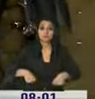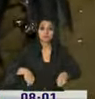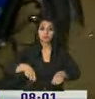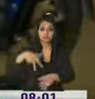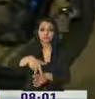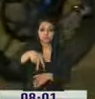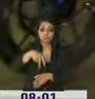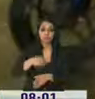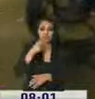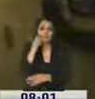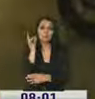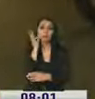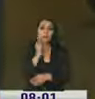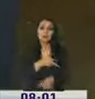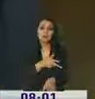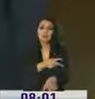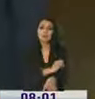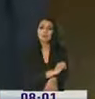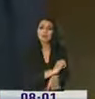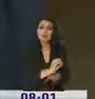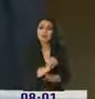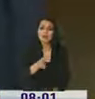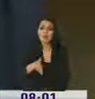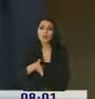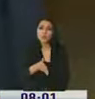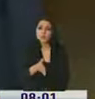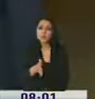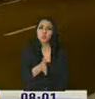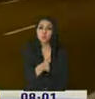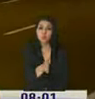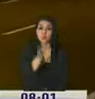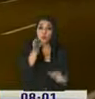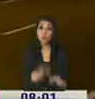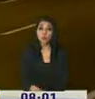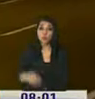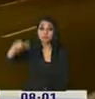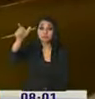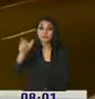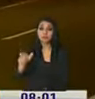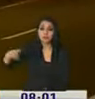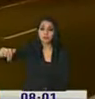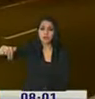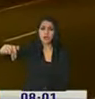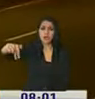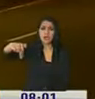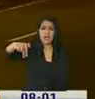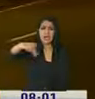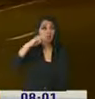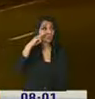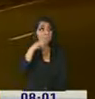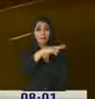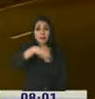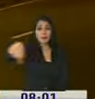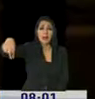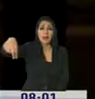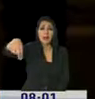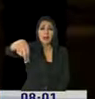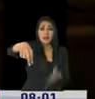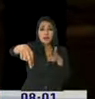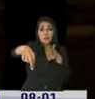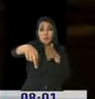2 personas por la avenida Occidental en sentido sur-norte, cuando de repente un transeúnte cruzó la vía sin percatarse, por lo que